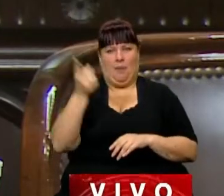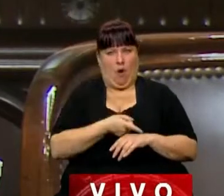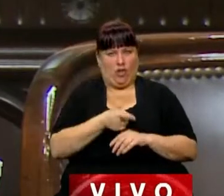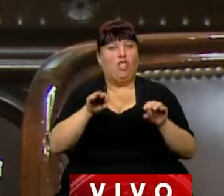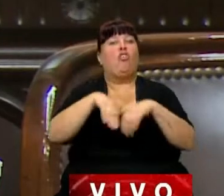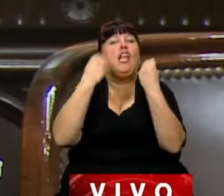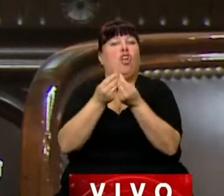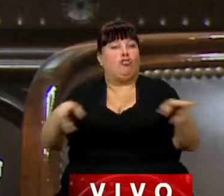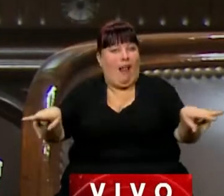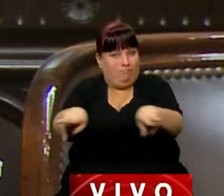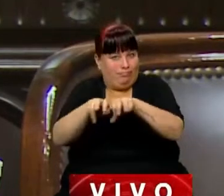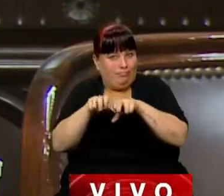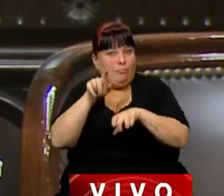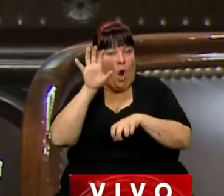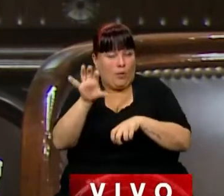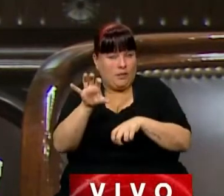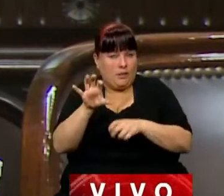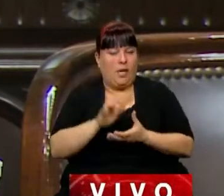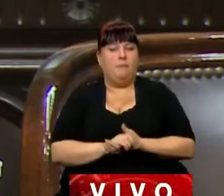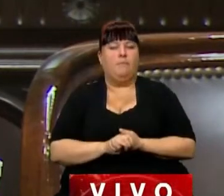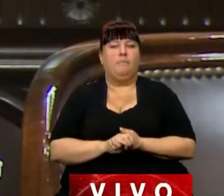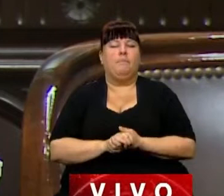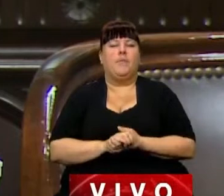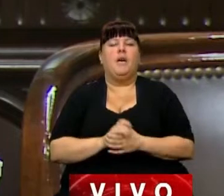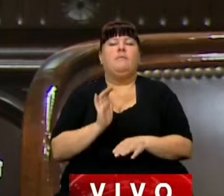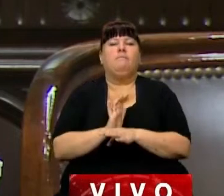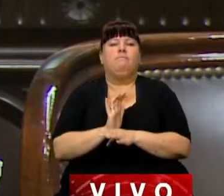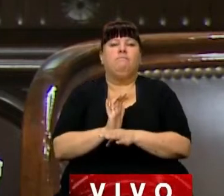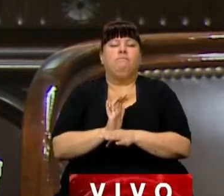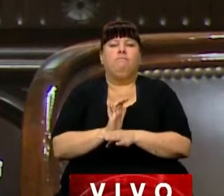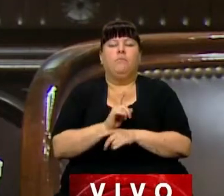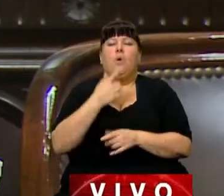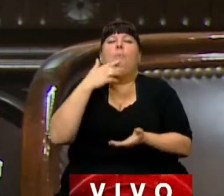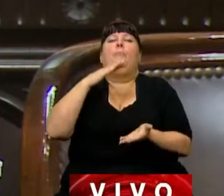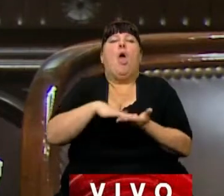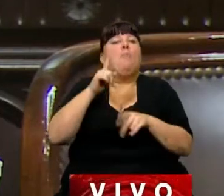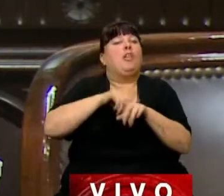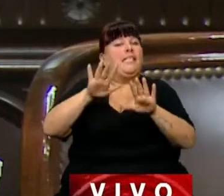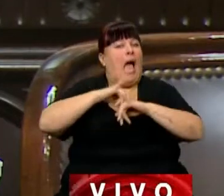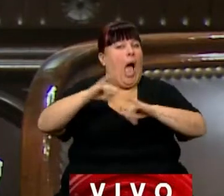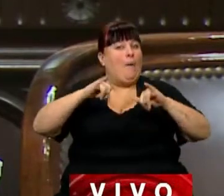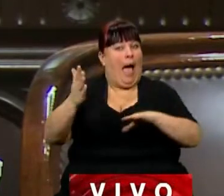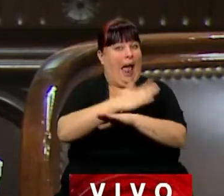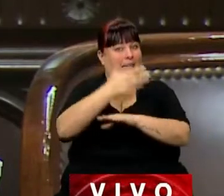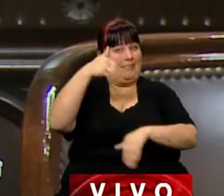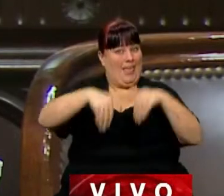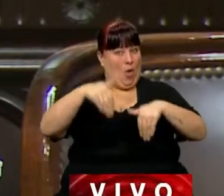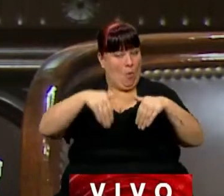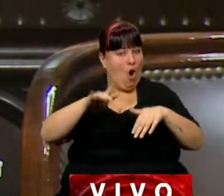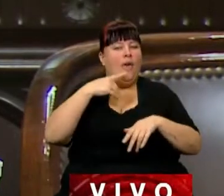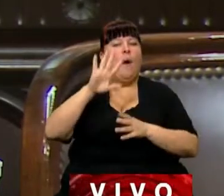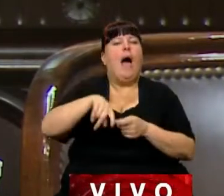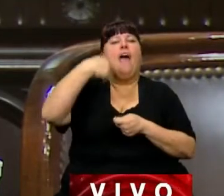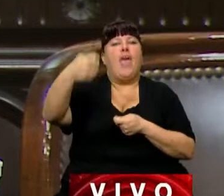15% de la totalidad de recaudación de la provincia. Y fue una promesa de campaña electoral que se le iba a